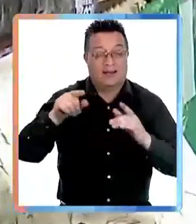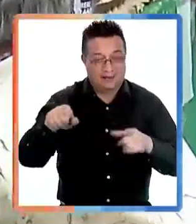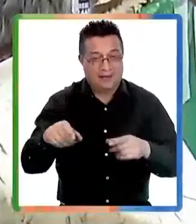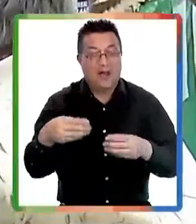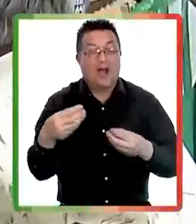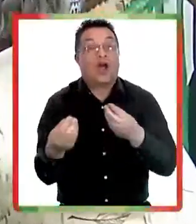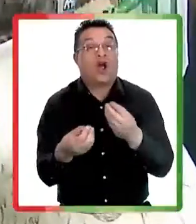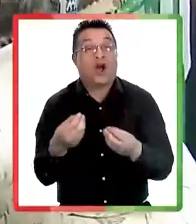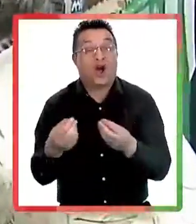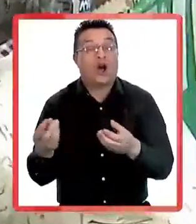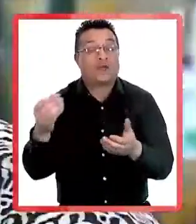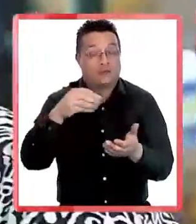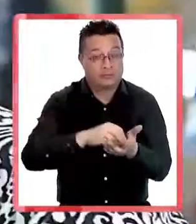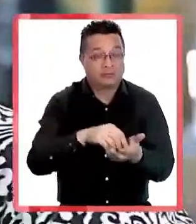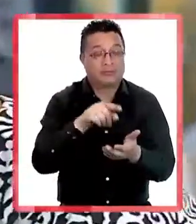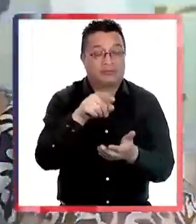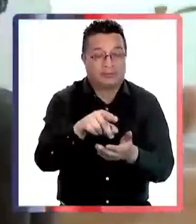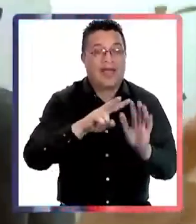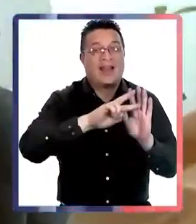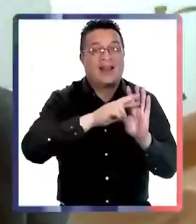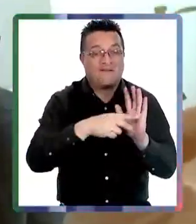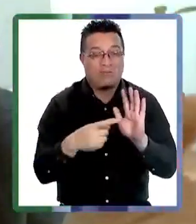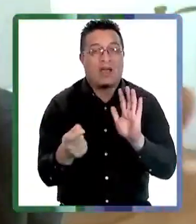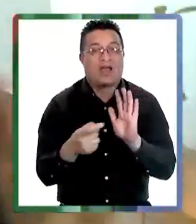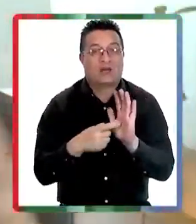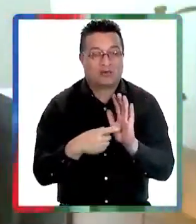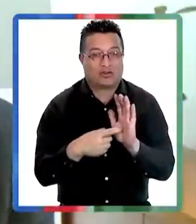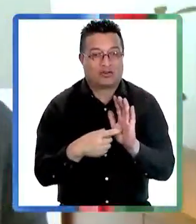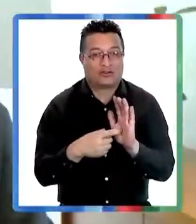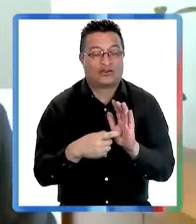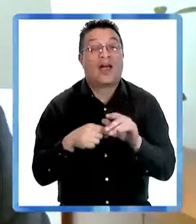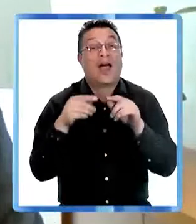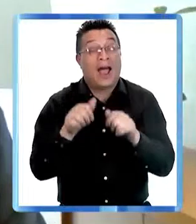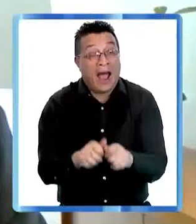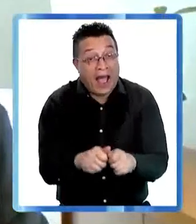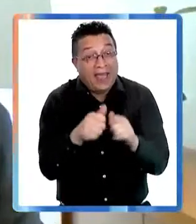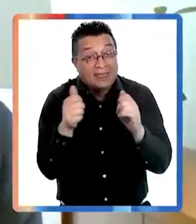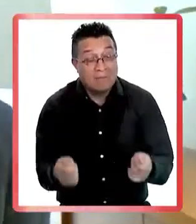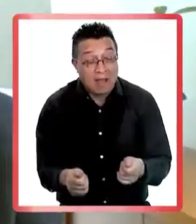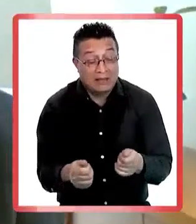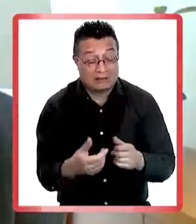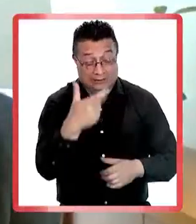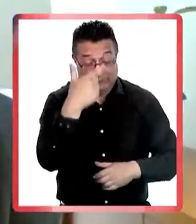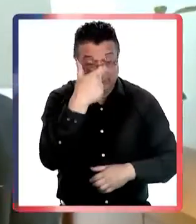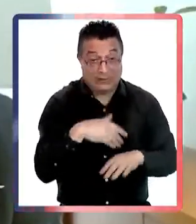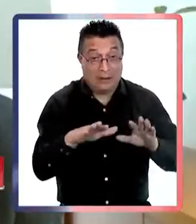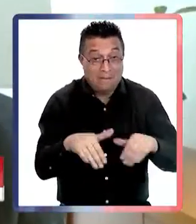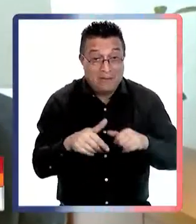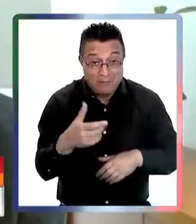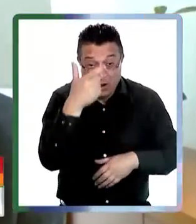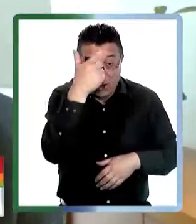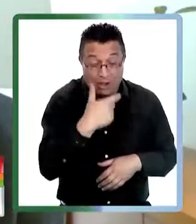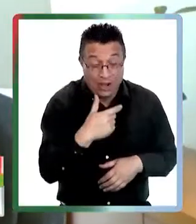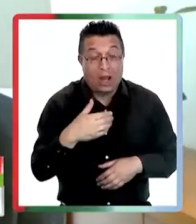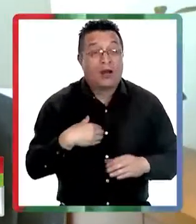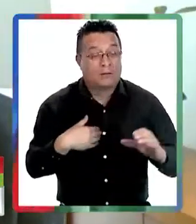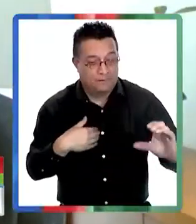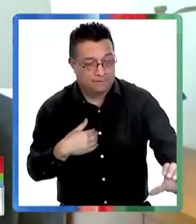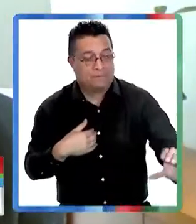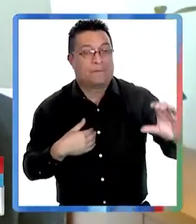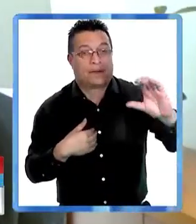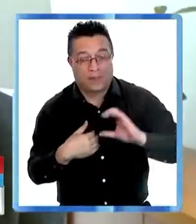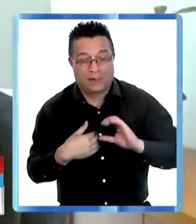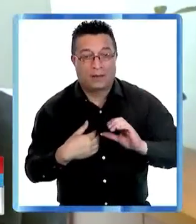se va a financiar con los recursos de la reforma tributaria. Pero además, la persona va a recibir